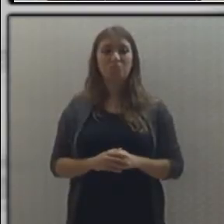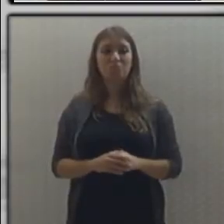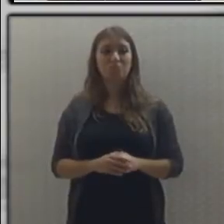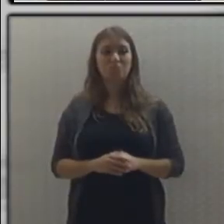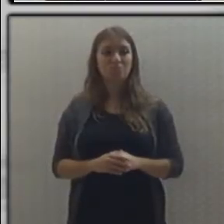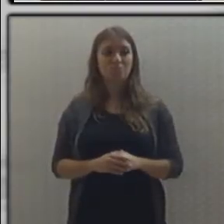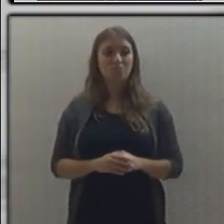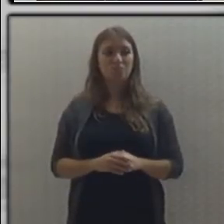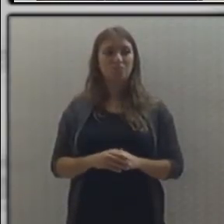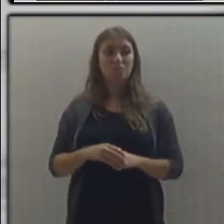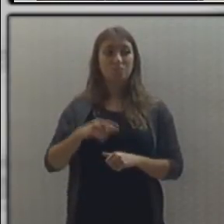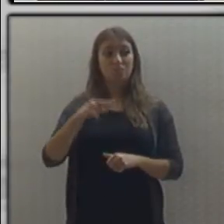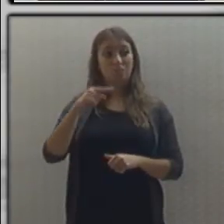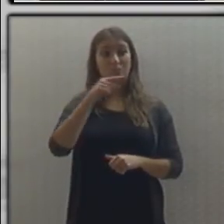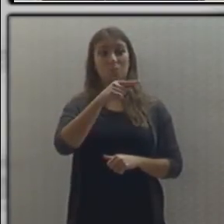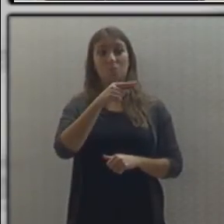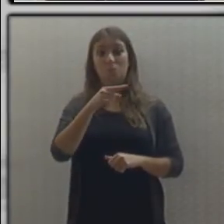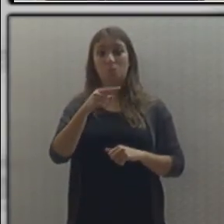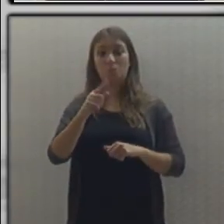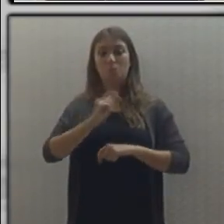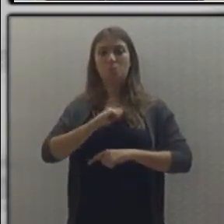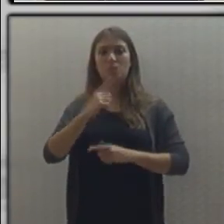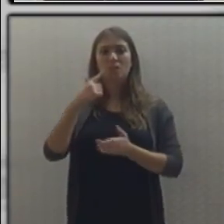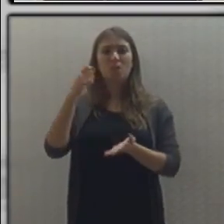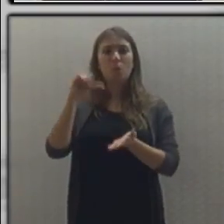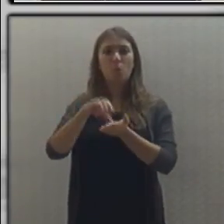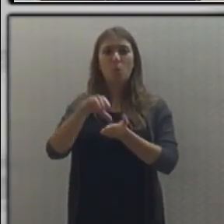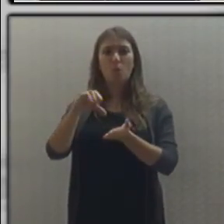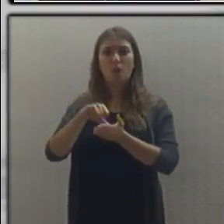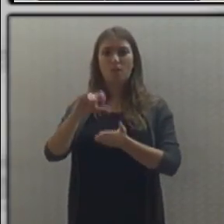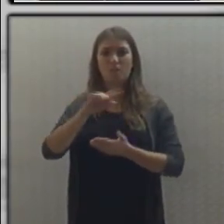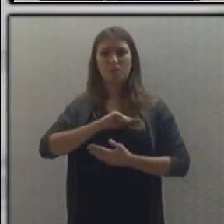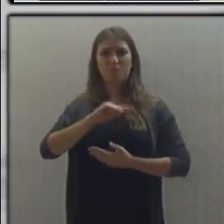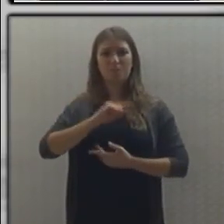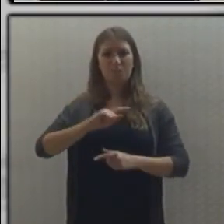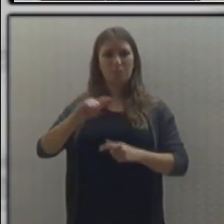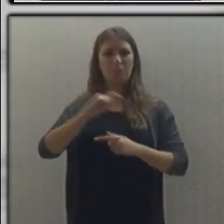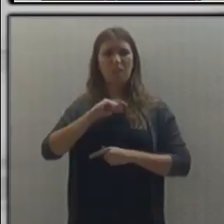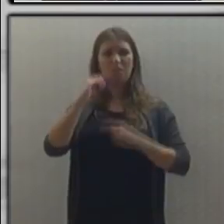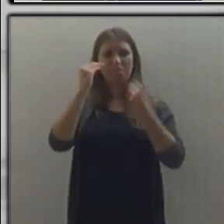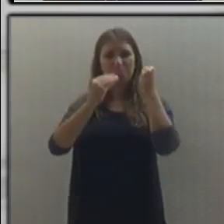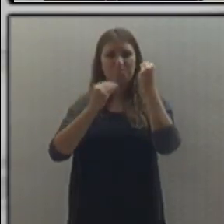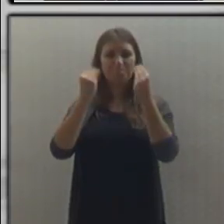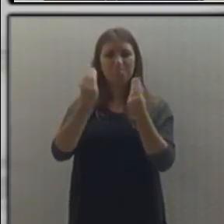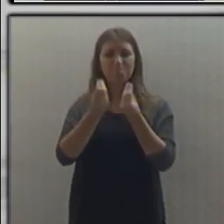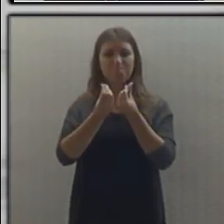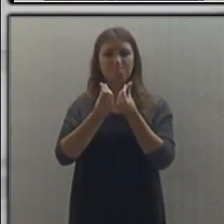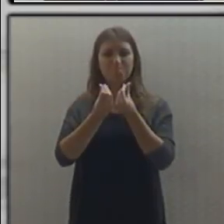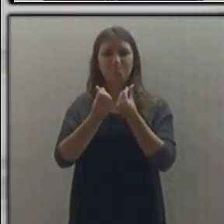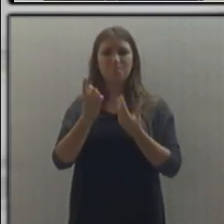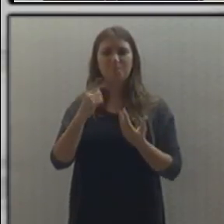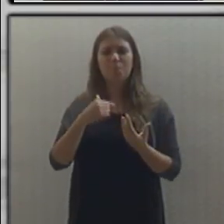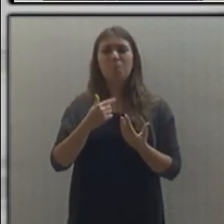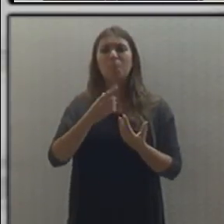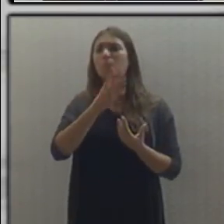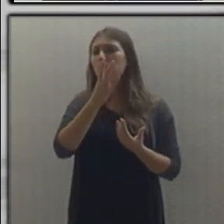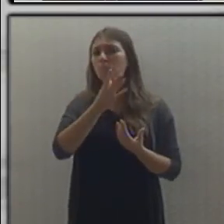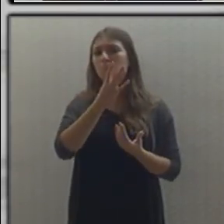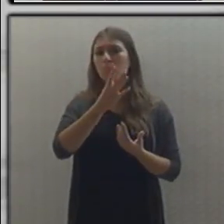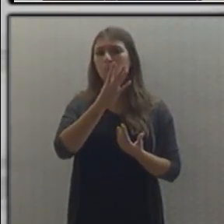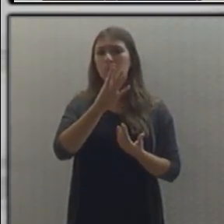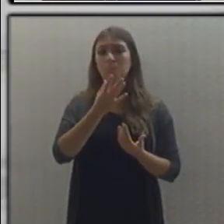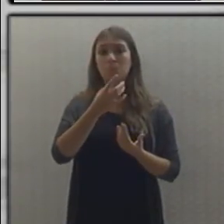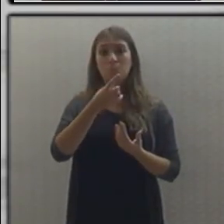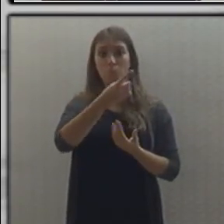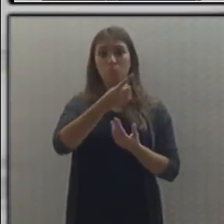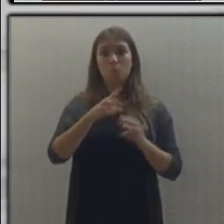esto genera una ciudad que yo creo que obliga a reflexionar en el sentido de que